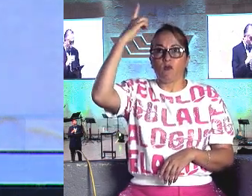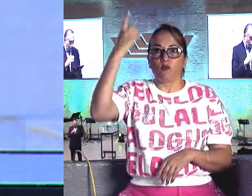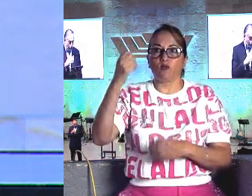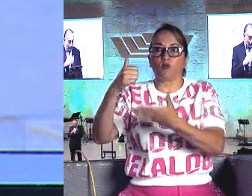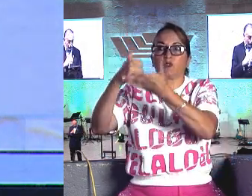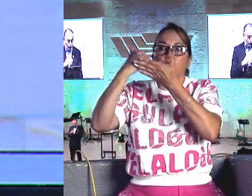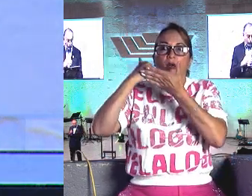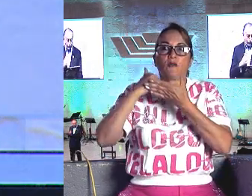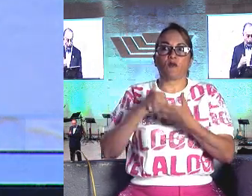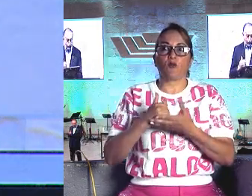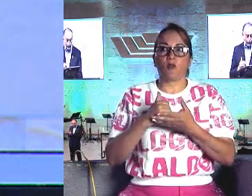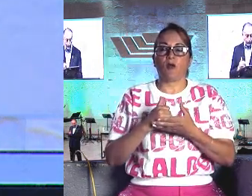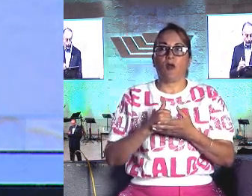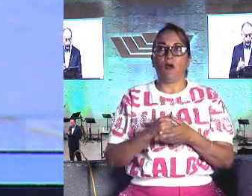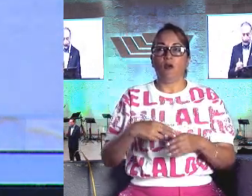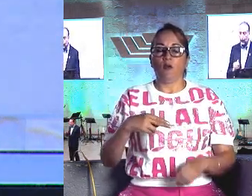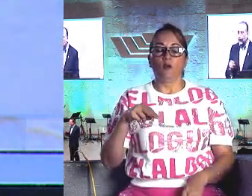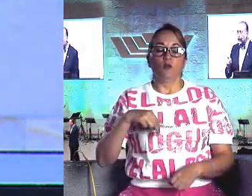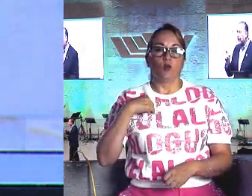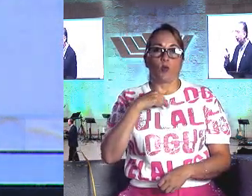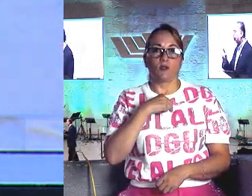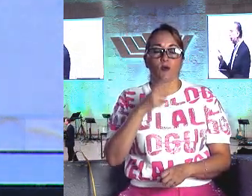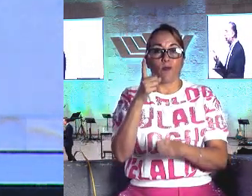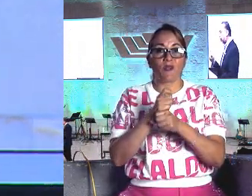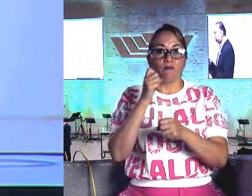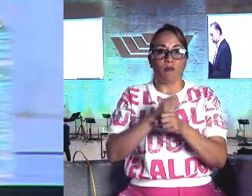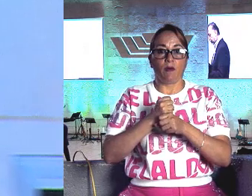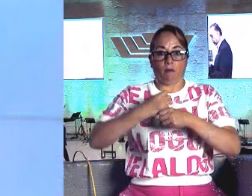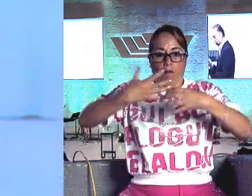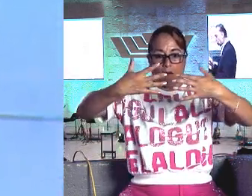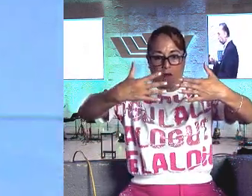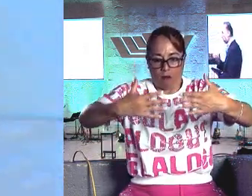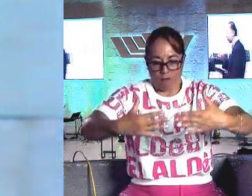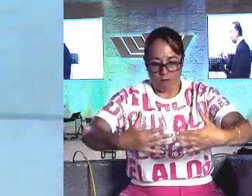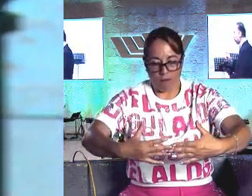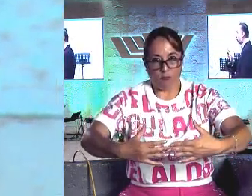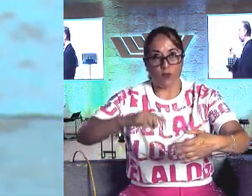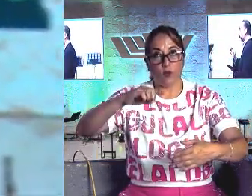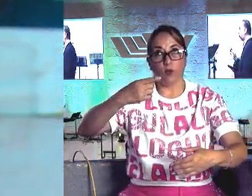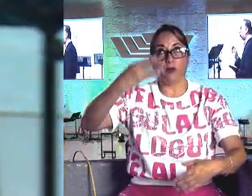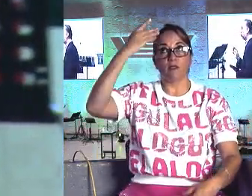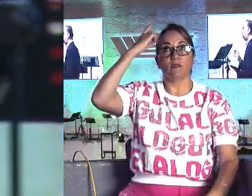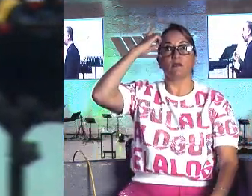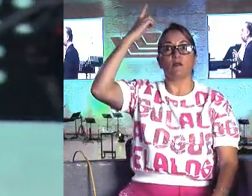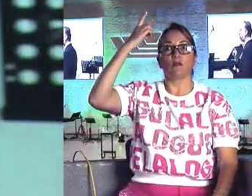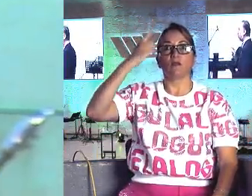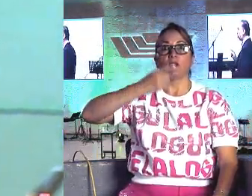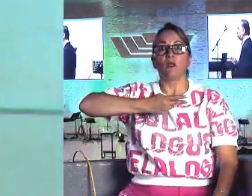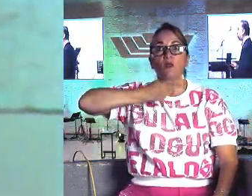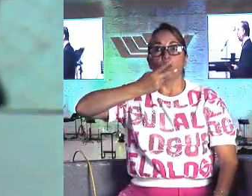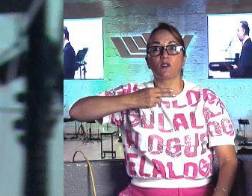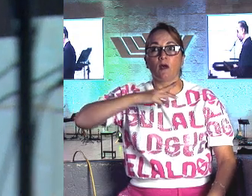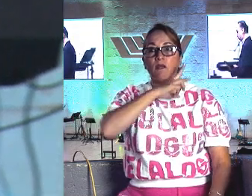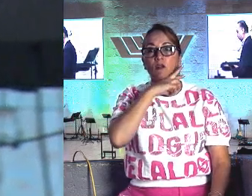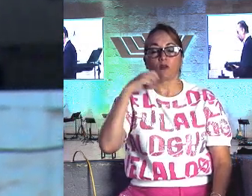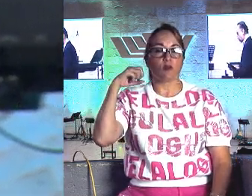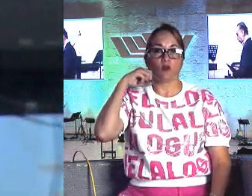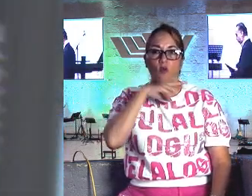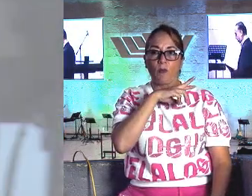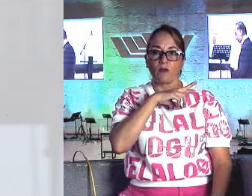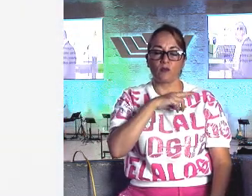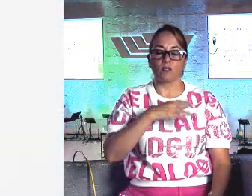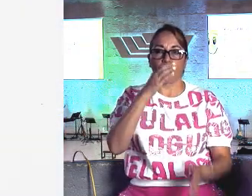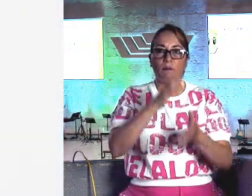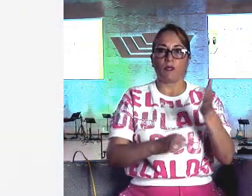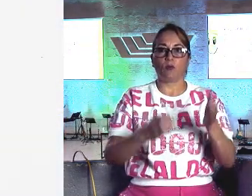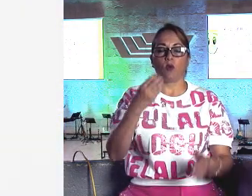nuestro primer refugio es Él. Y es ahí donde el Espíritu Santo nos habla en Romanos 8:35